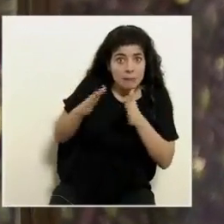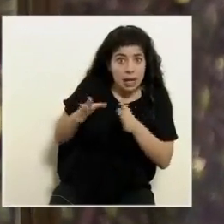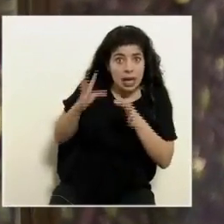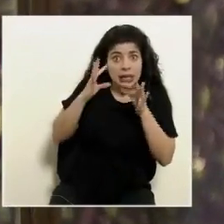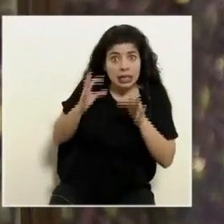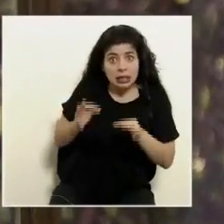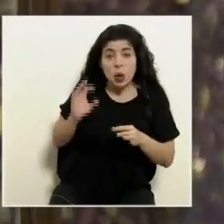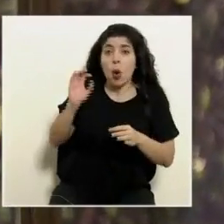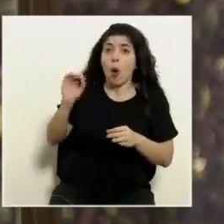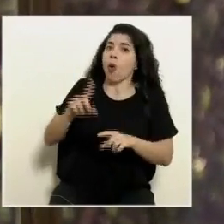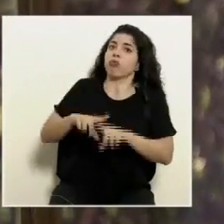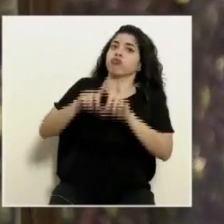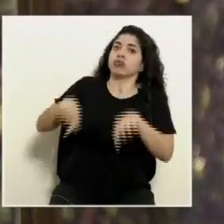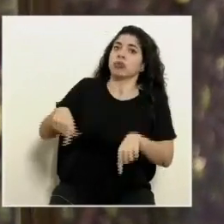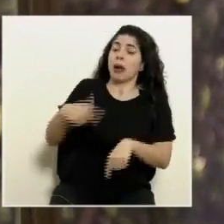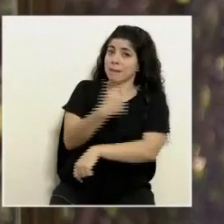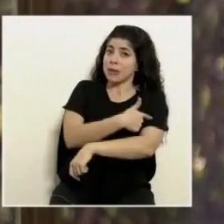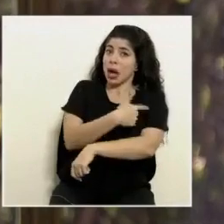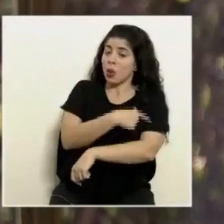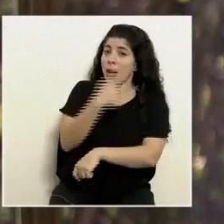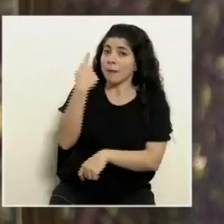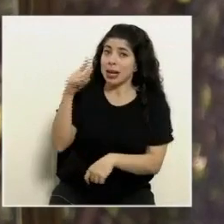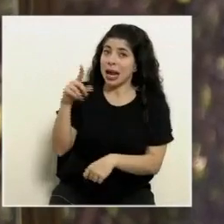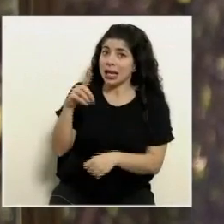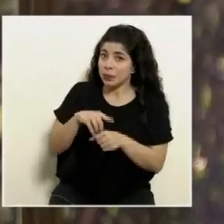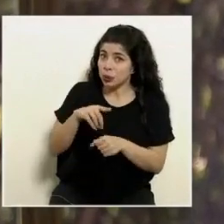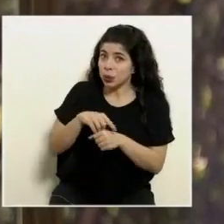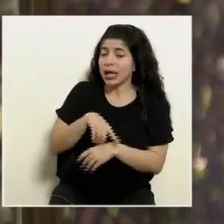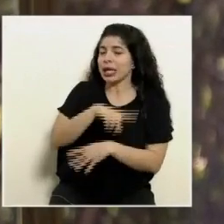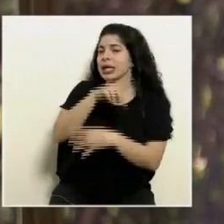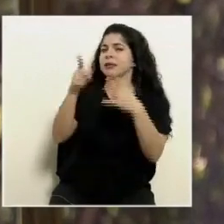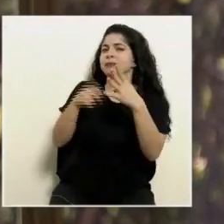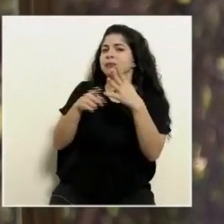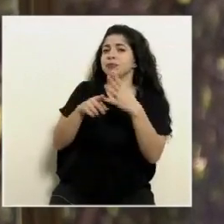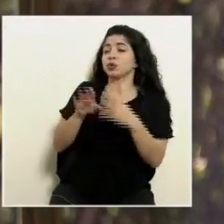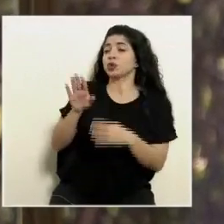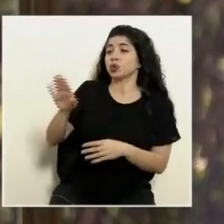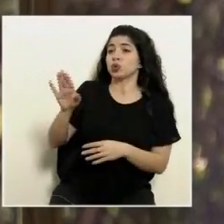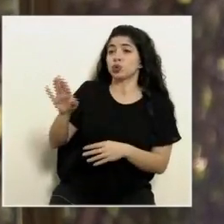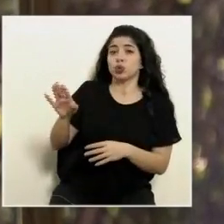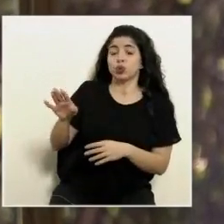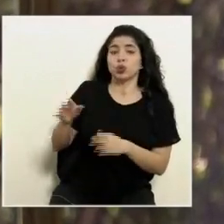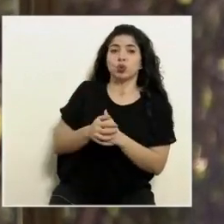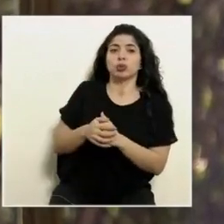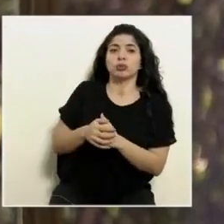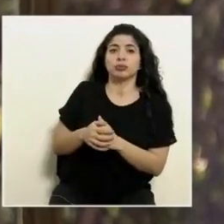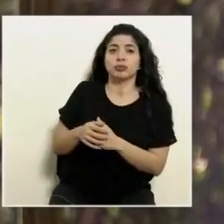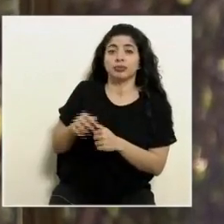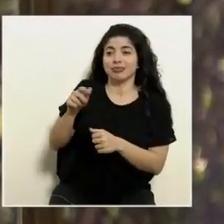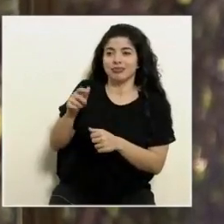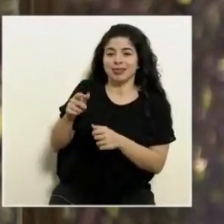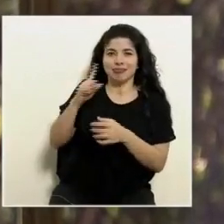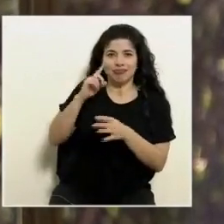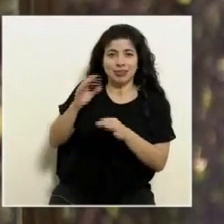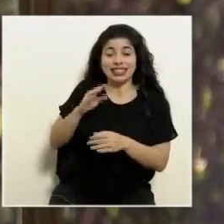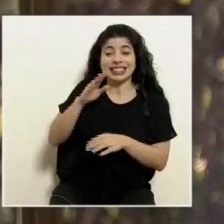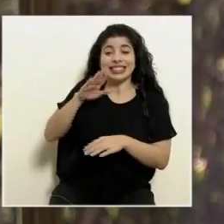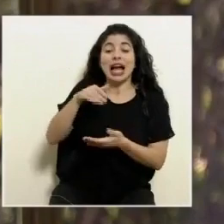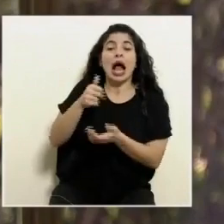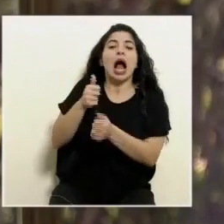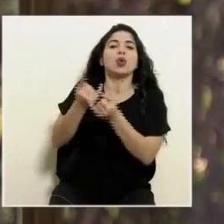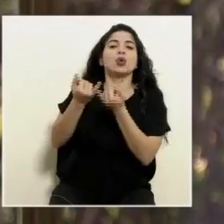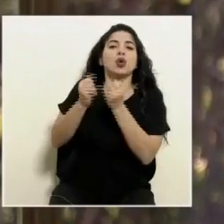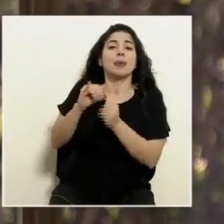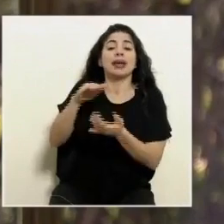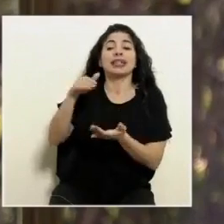ha descartado totalmente la vacunación para los diputados? Y la última, basados en la autonomía, los centros educativos privados dicen